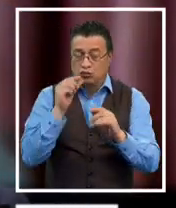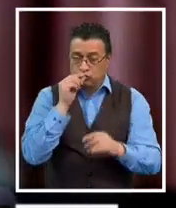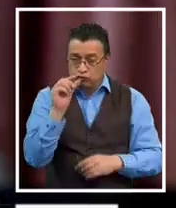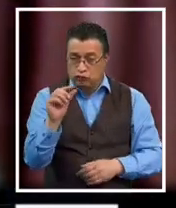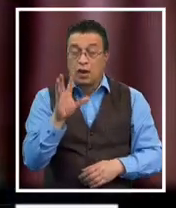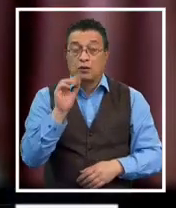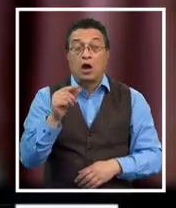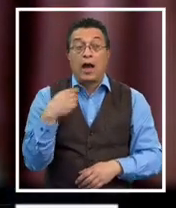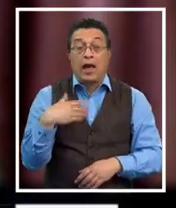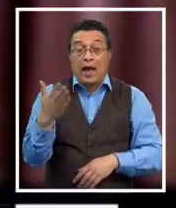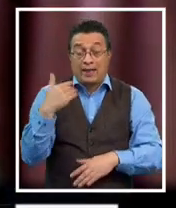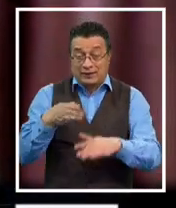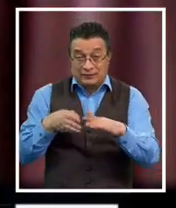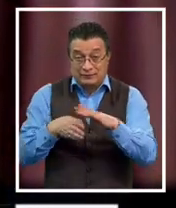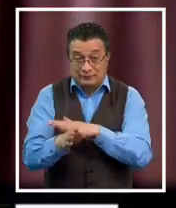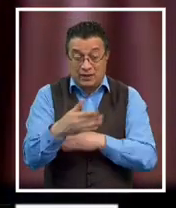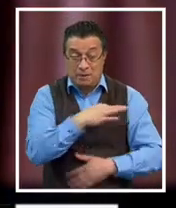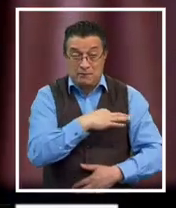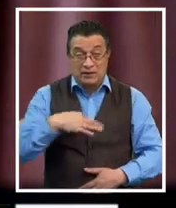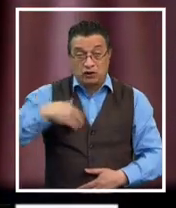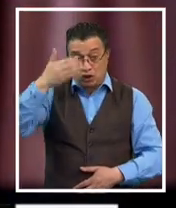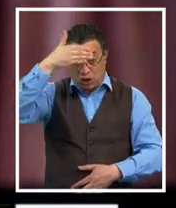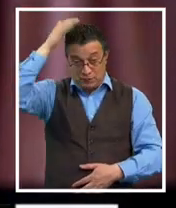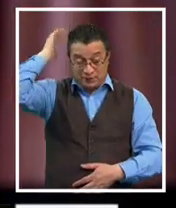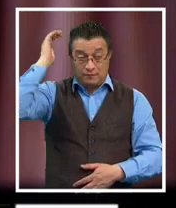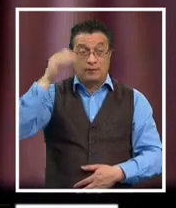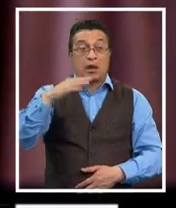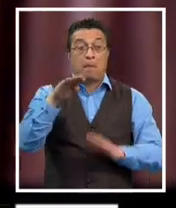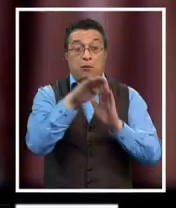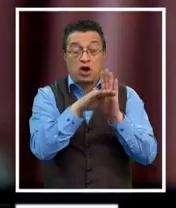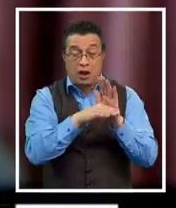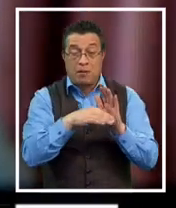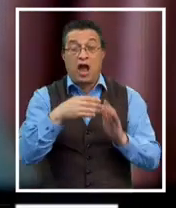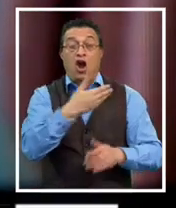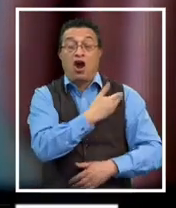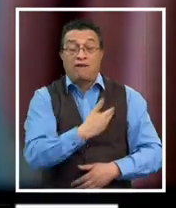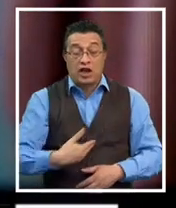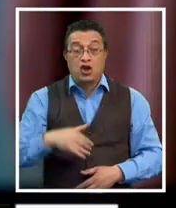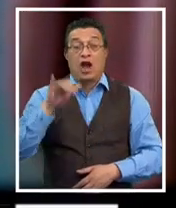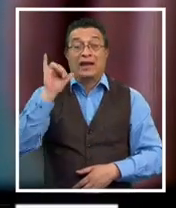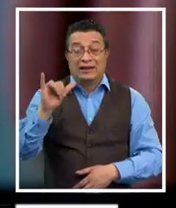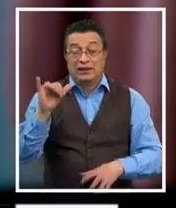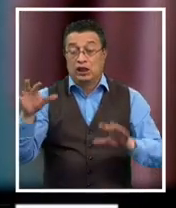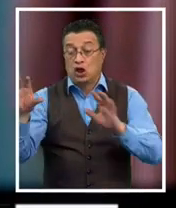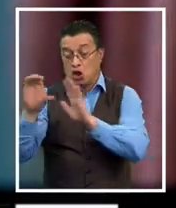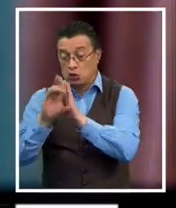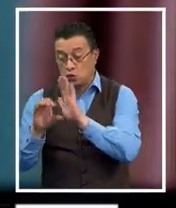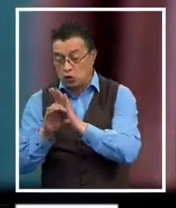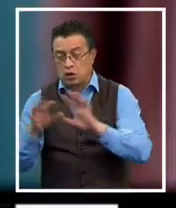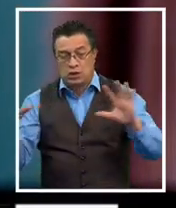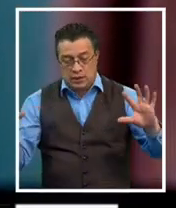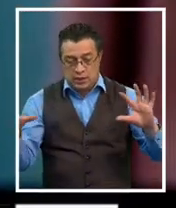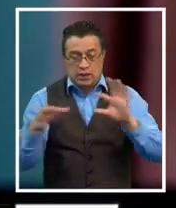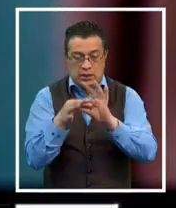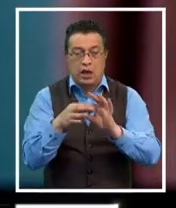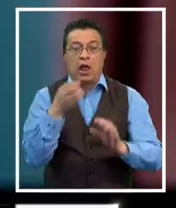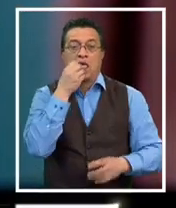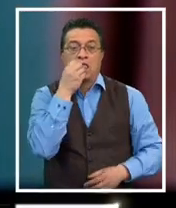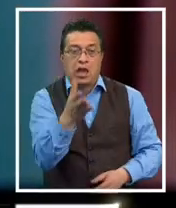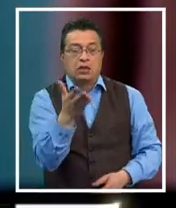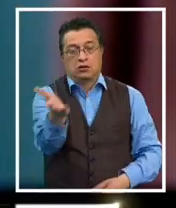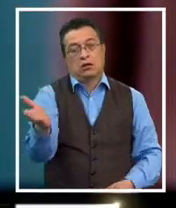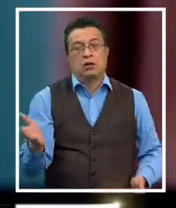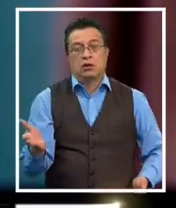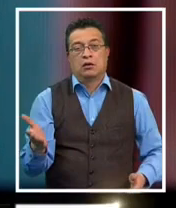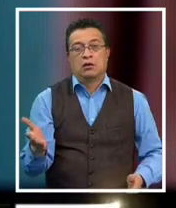antes de entrar el ministro jackson dijo que el programa de gobierno y la constitución estaban íntimamente enlazadas